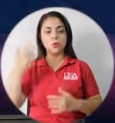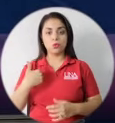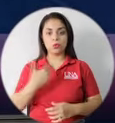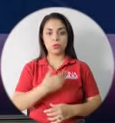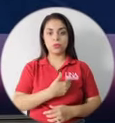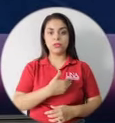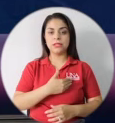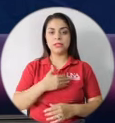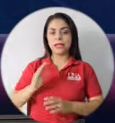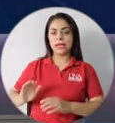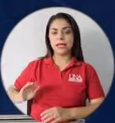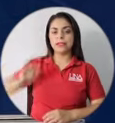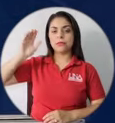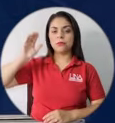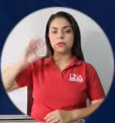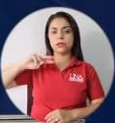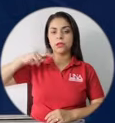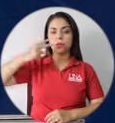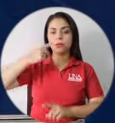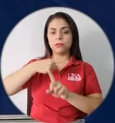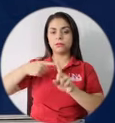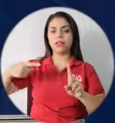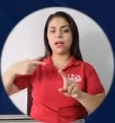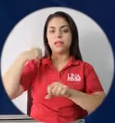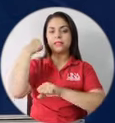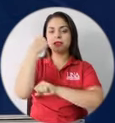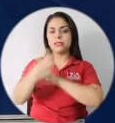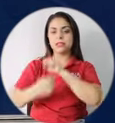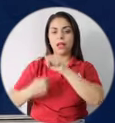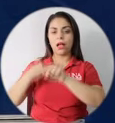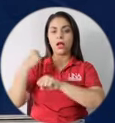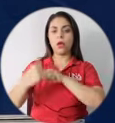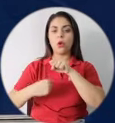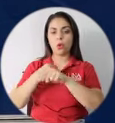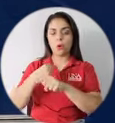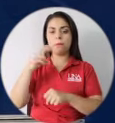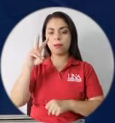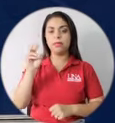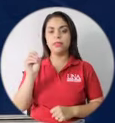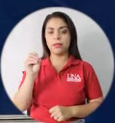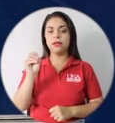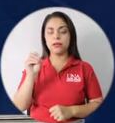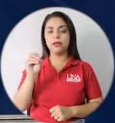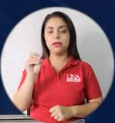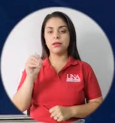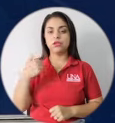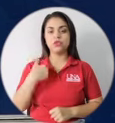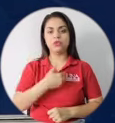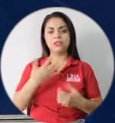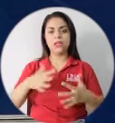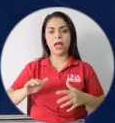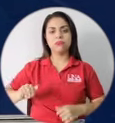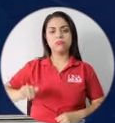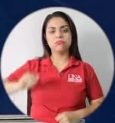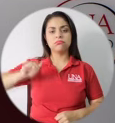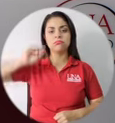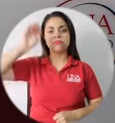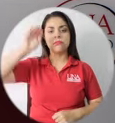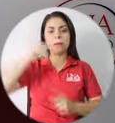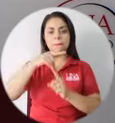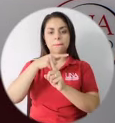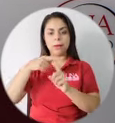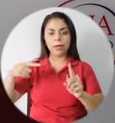Los que crecimos en la segunda mitad del siglo XX, crecimos en medio de cafetales, ¿verdad?